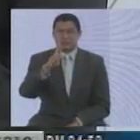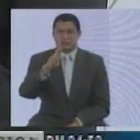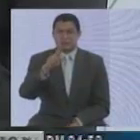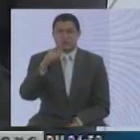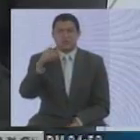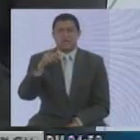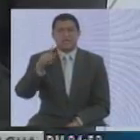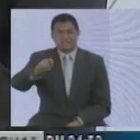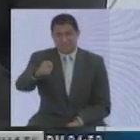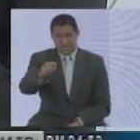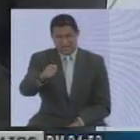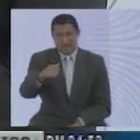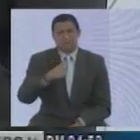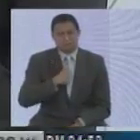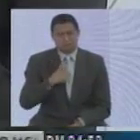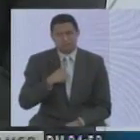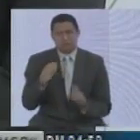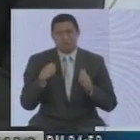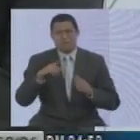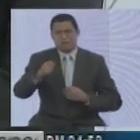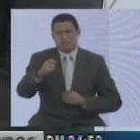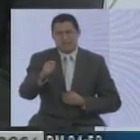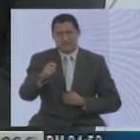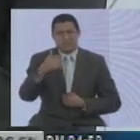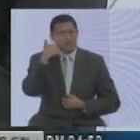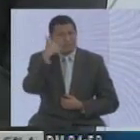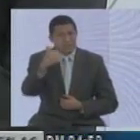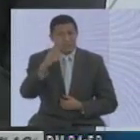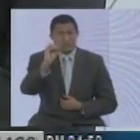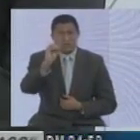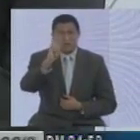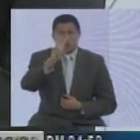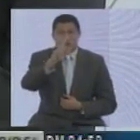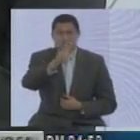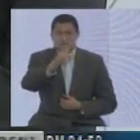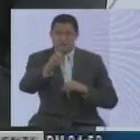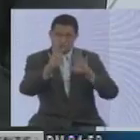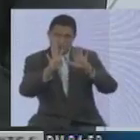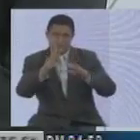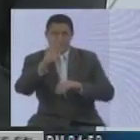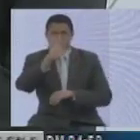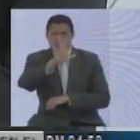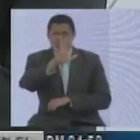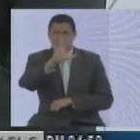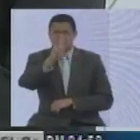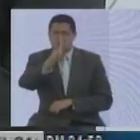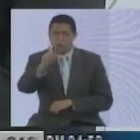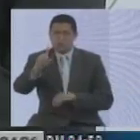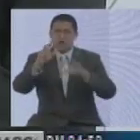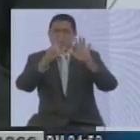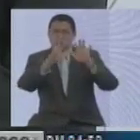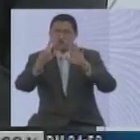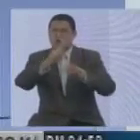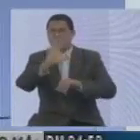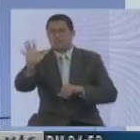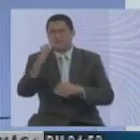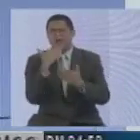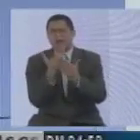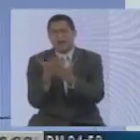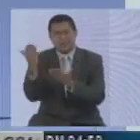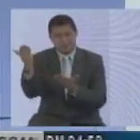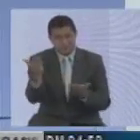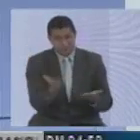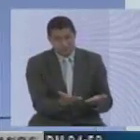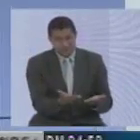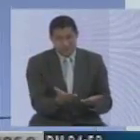tuy en charallave y el número de contacto de 02 39 511 88 15 gracias por acompañarme